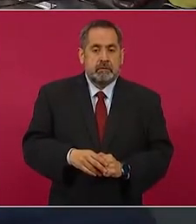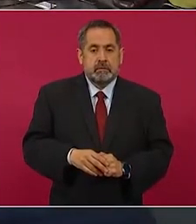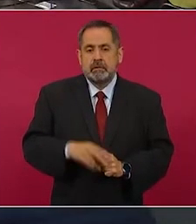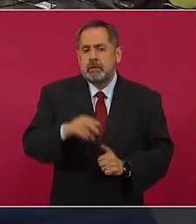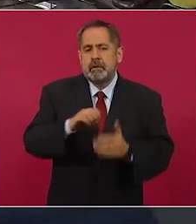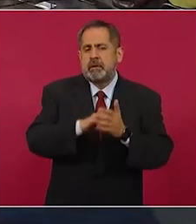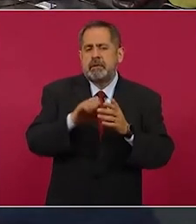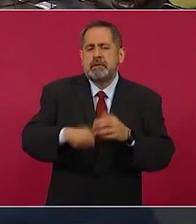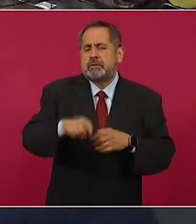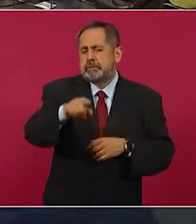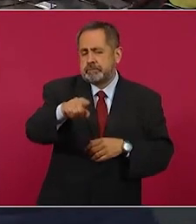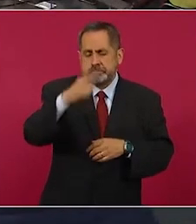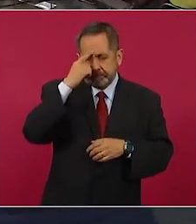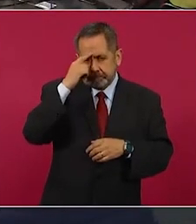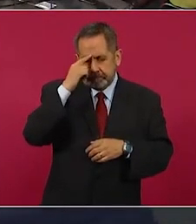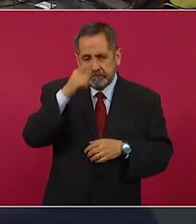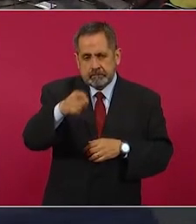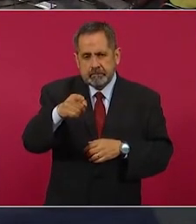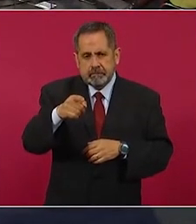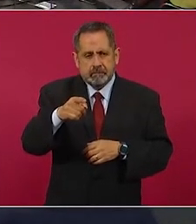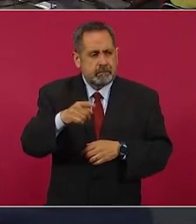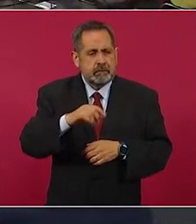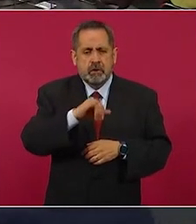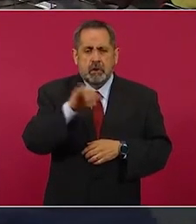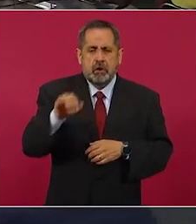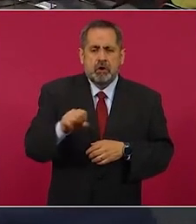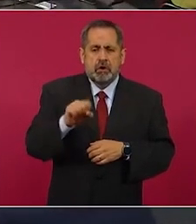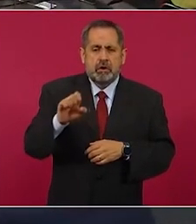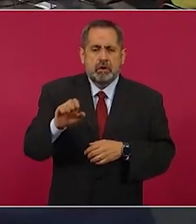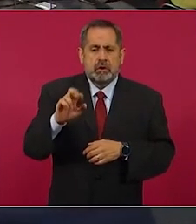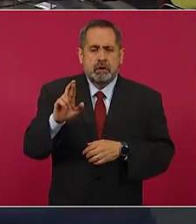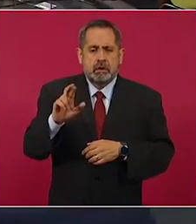Por ejemplo, esto de José Ramón, a ver,